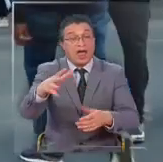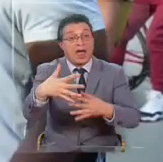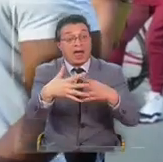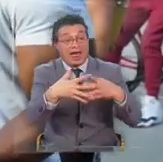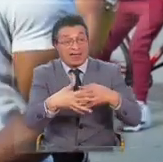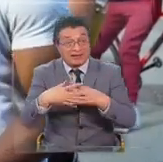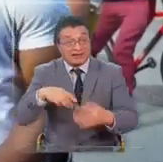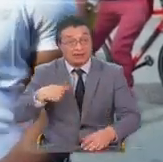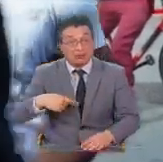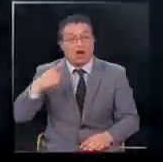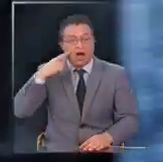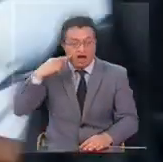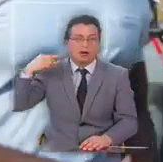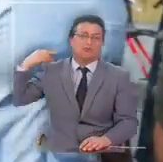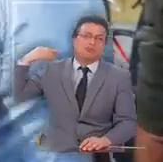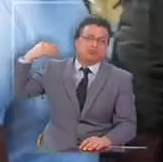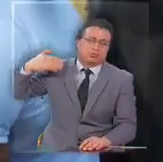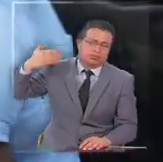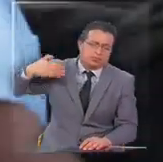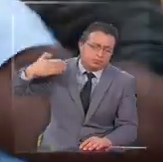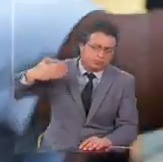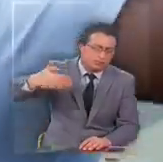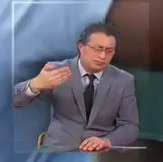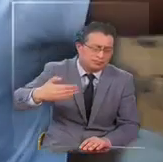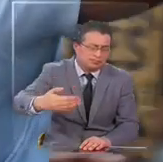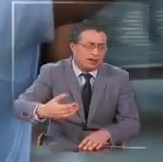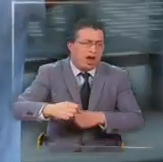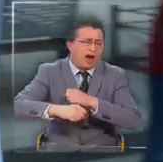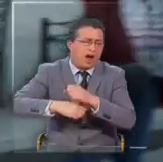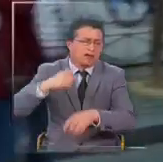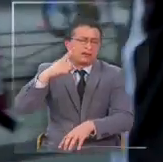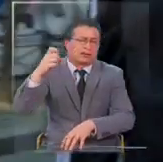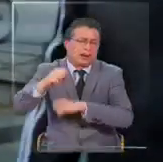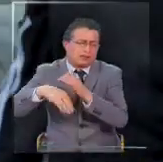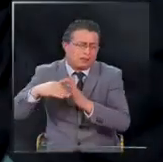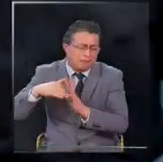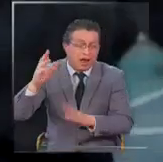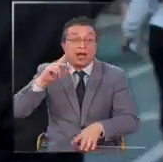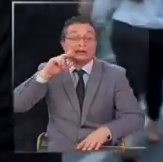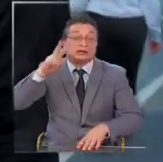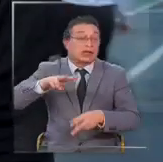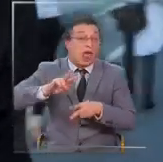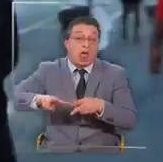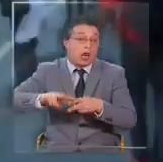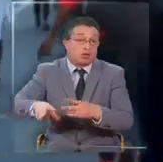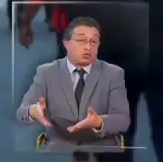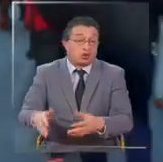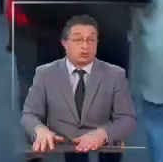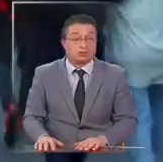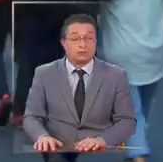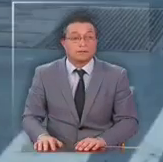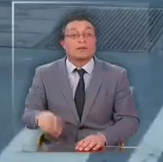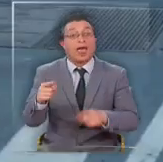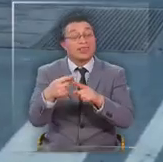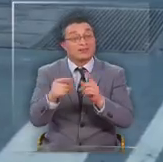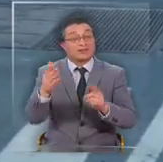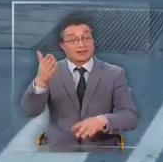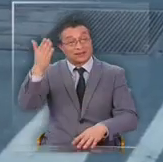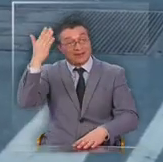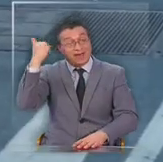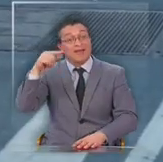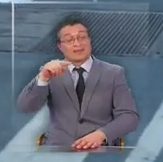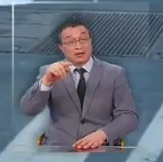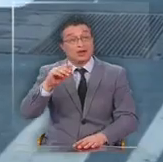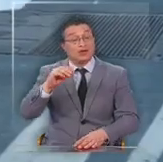arrastra un problema de décadas, sino siglos, y que no se ha resuelto. Ahora, a diferencia del crimen ocurrido en contra de Rodney